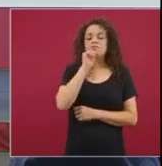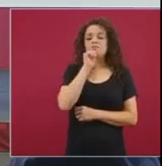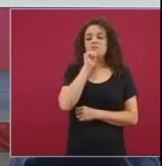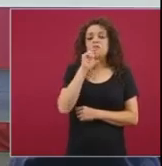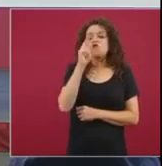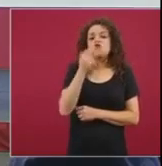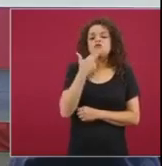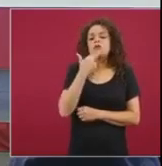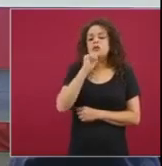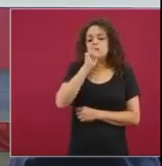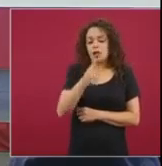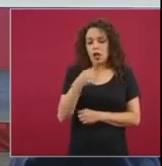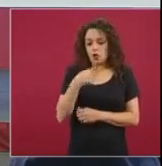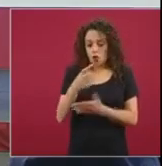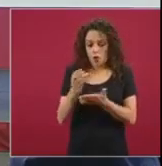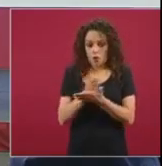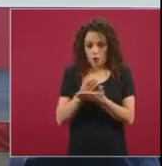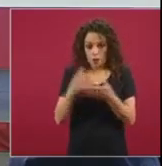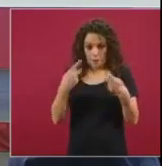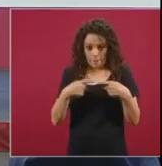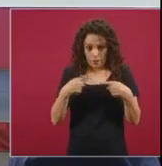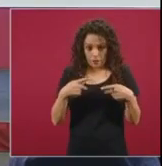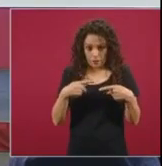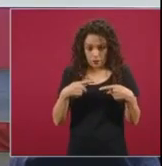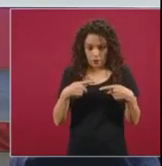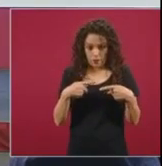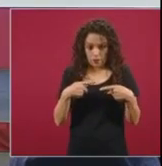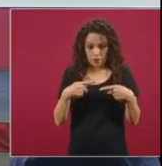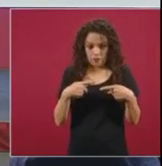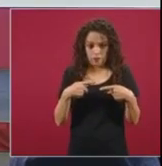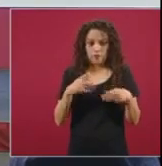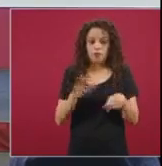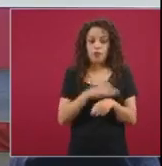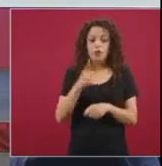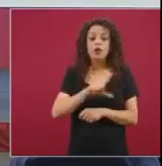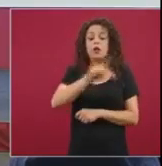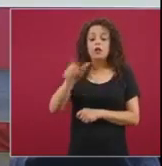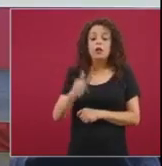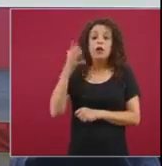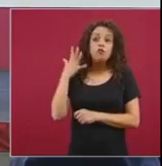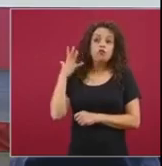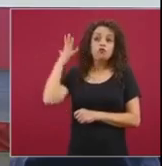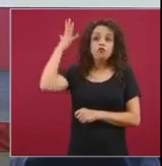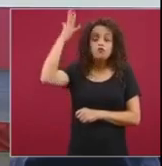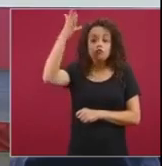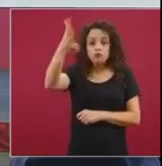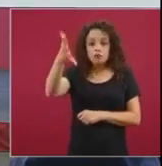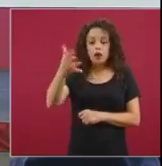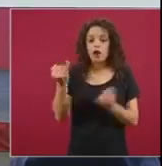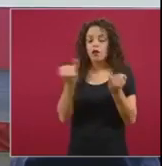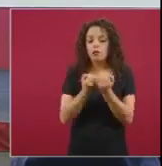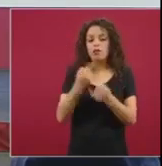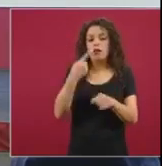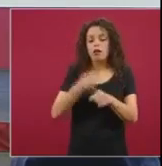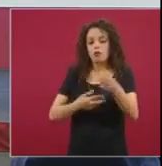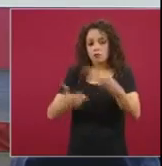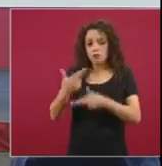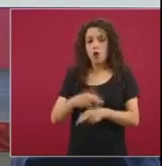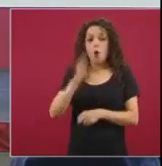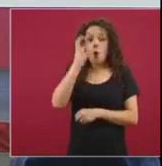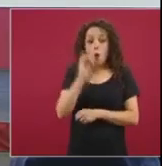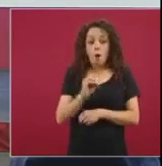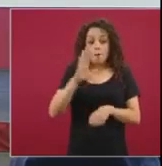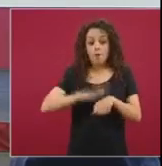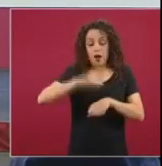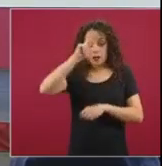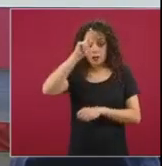por lepra si voy a tener casos secundarios en un futuro, o peor aún, si muy probablemente tiene un caso ahí que